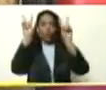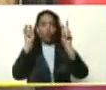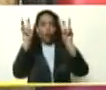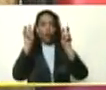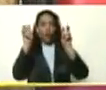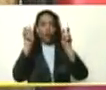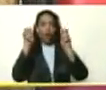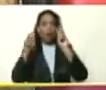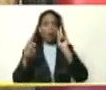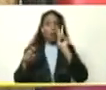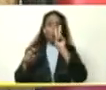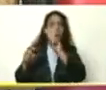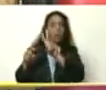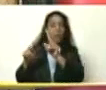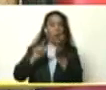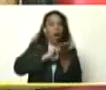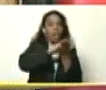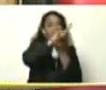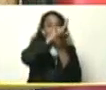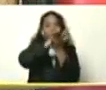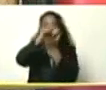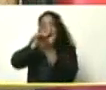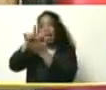La hemos visto en esta gira.